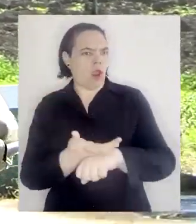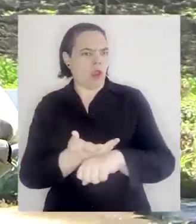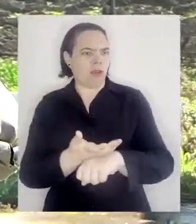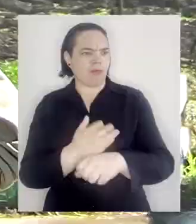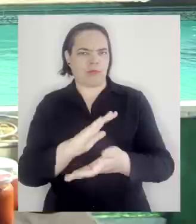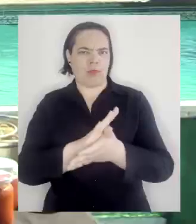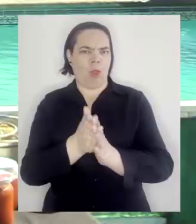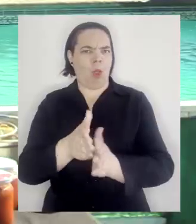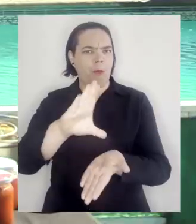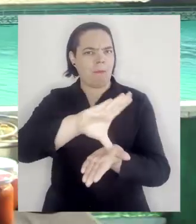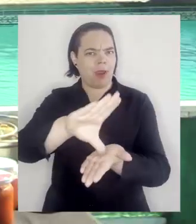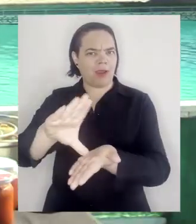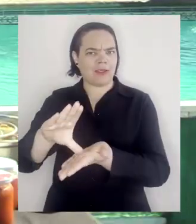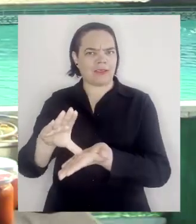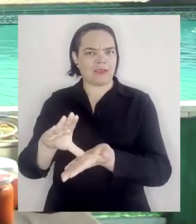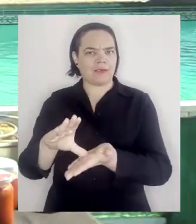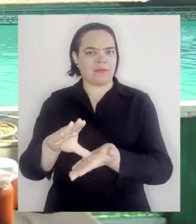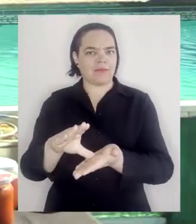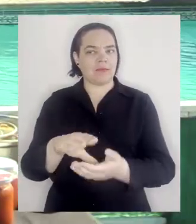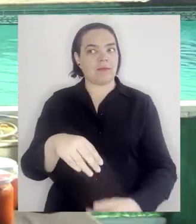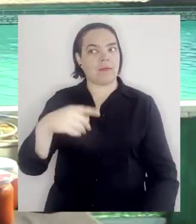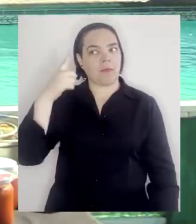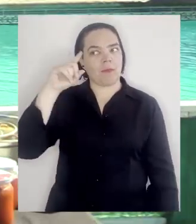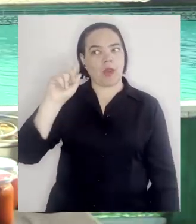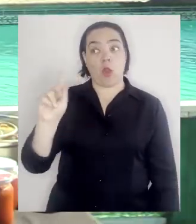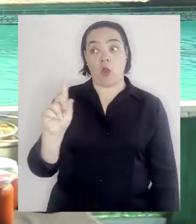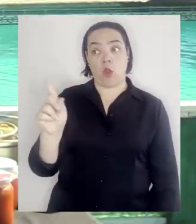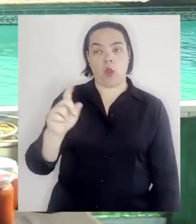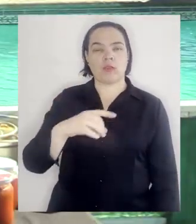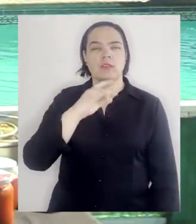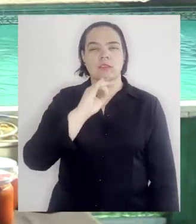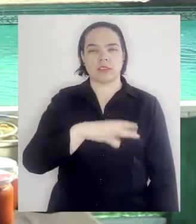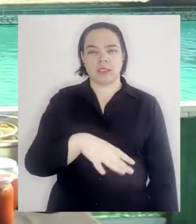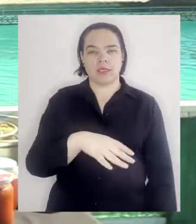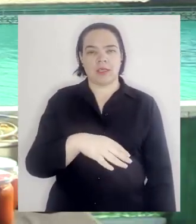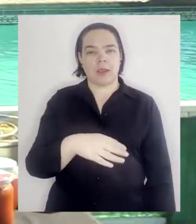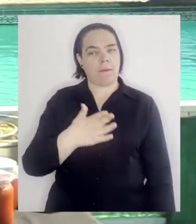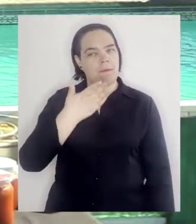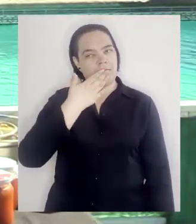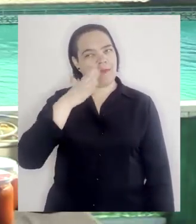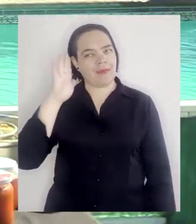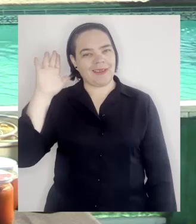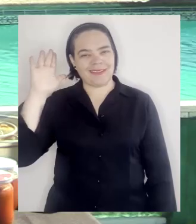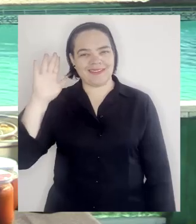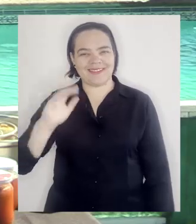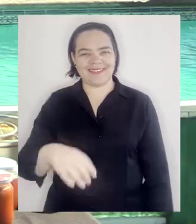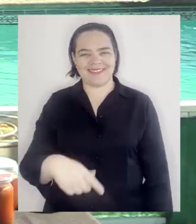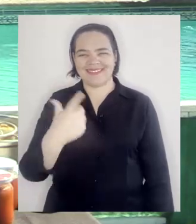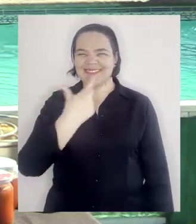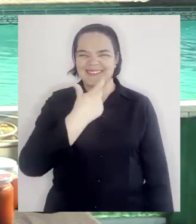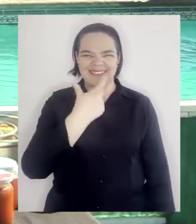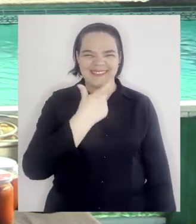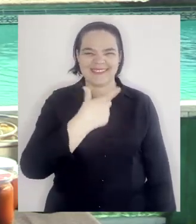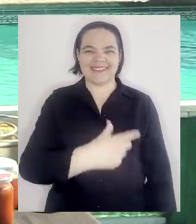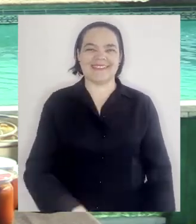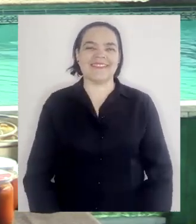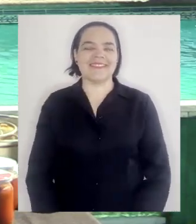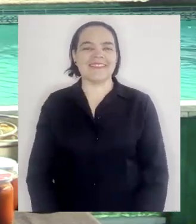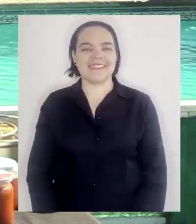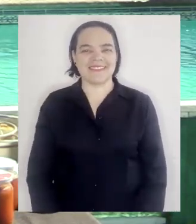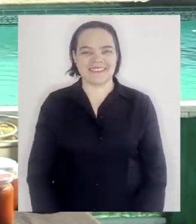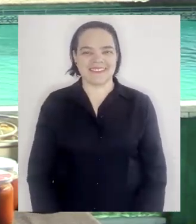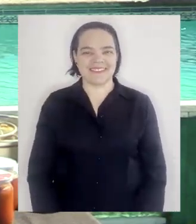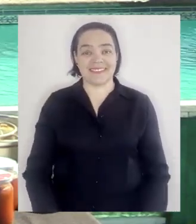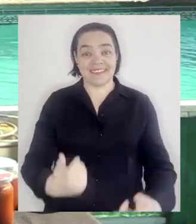¿Es chilena? La leche nevada chilena. Bueno, nosotros llamamos eso les îles flotantes. No, pero aquí está en Chile, leche nevada se da ahí.